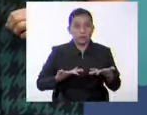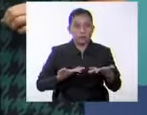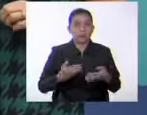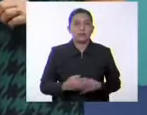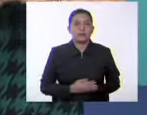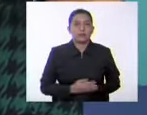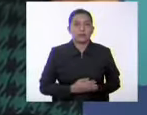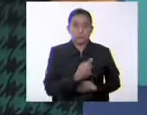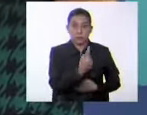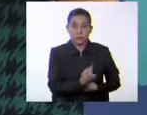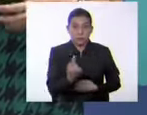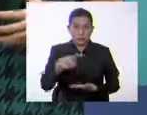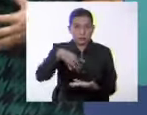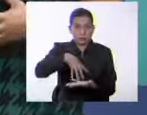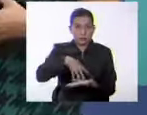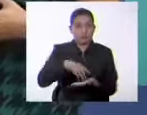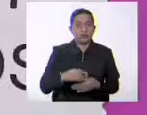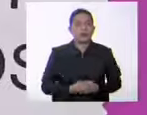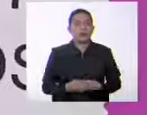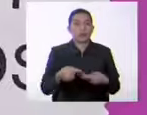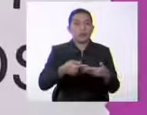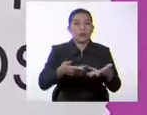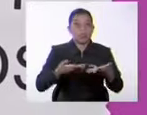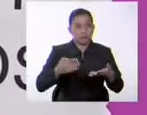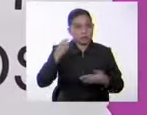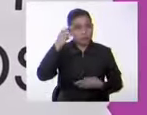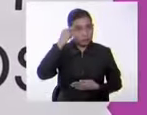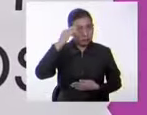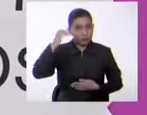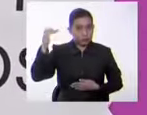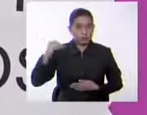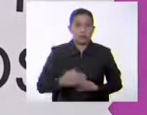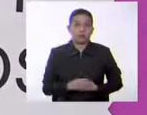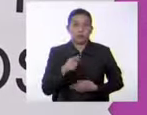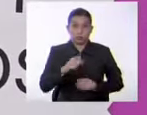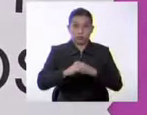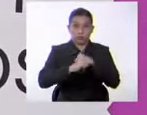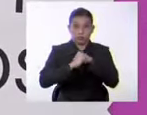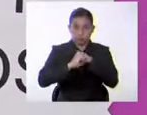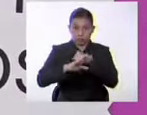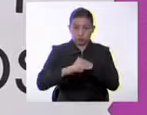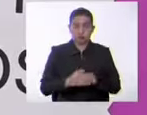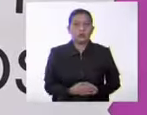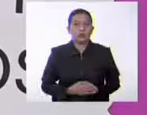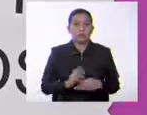y políticos, que también está en la declaratoria después de la Revolución Francesa,